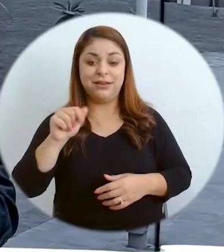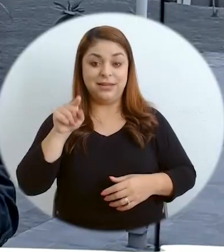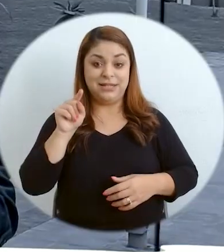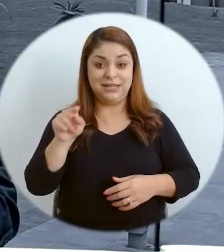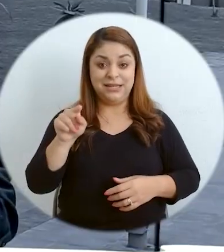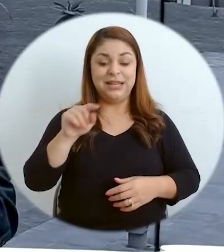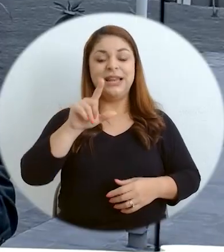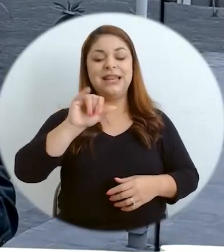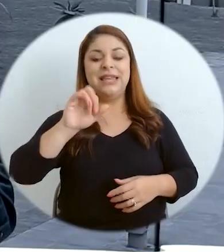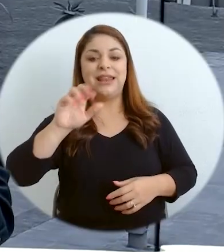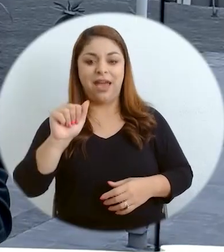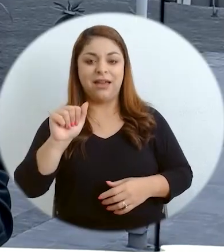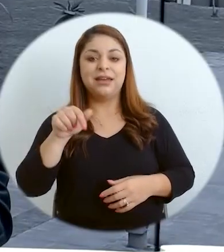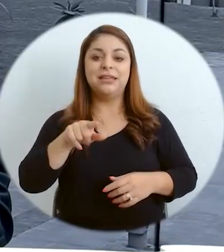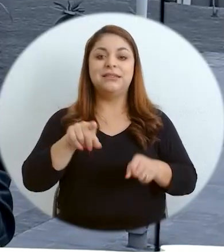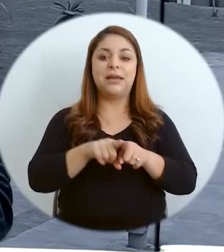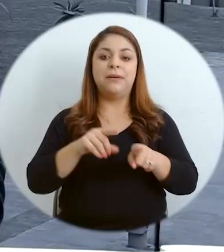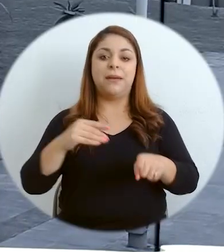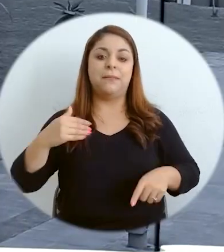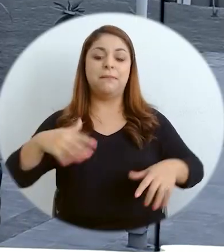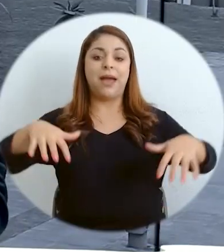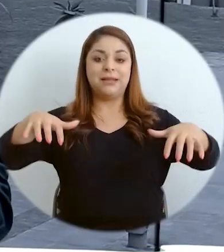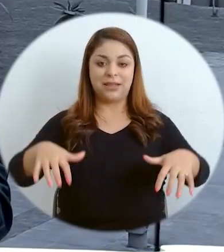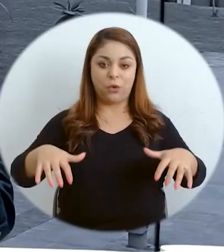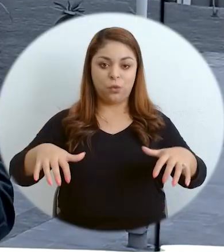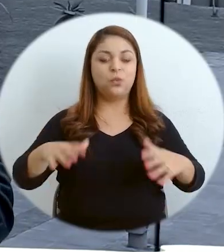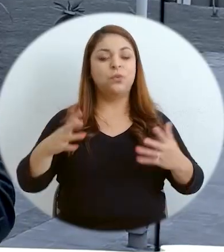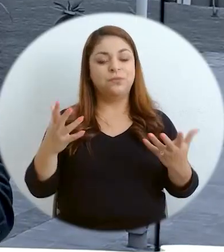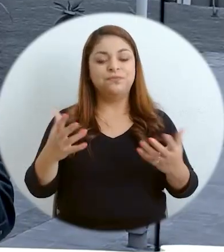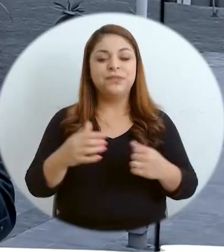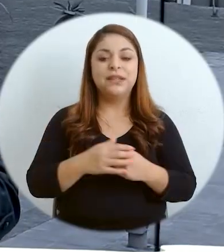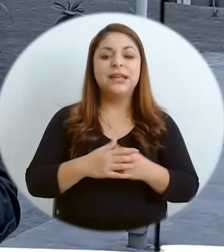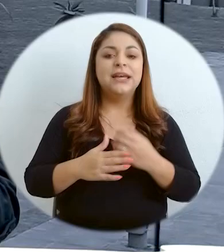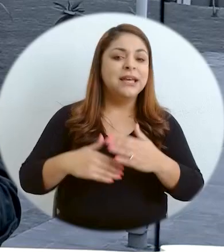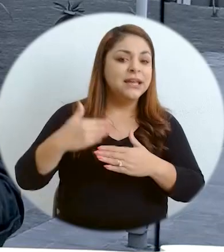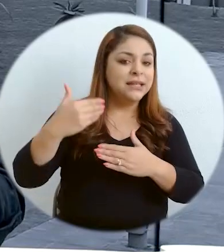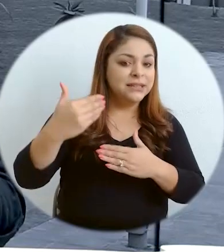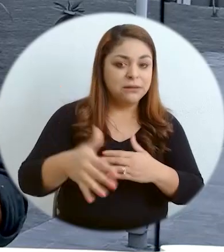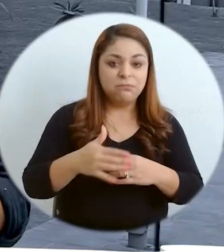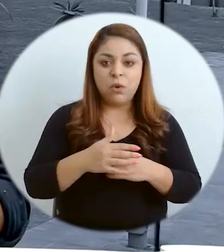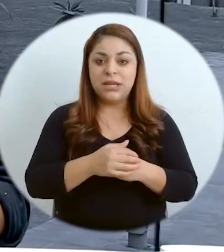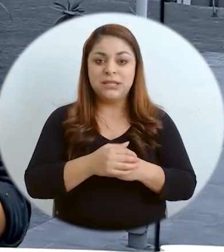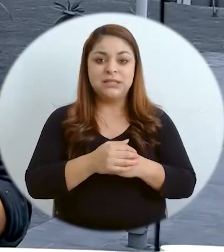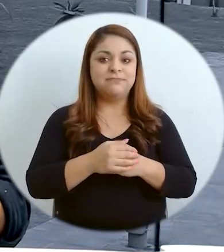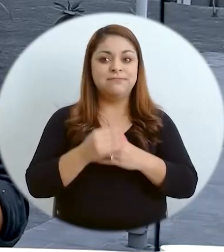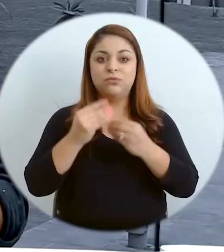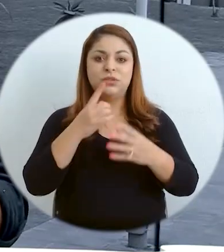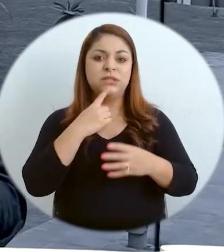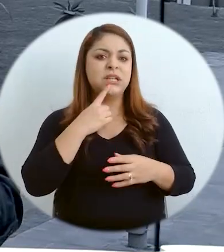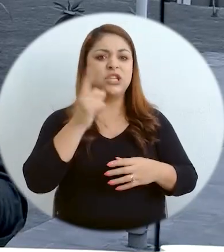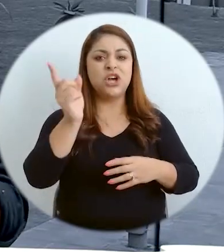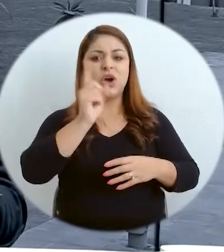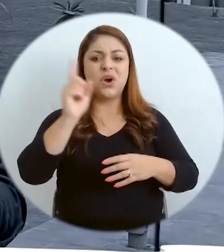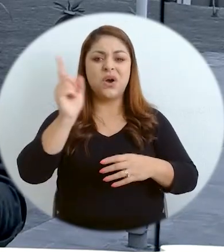ciertas élites políticas ya dijeron, no, son muy peligrosas y muy peligrosos los